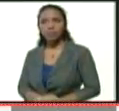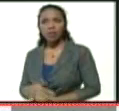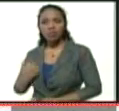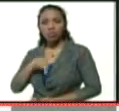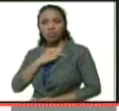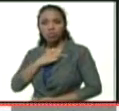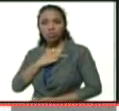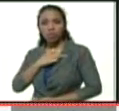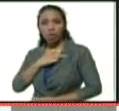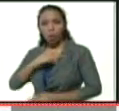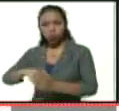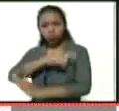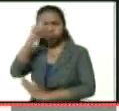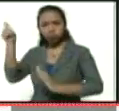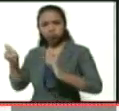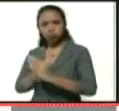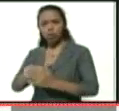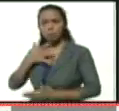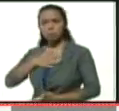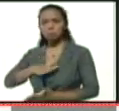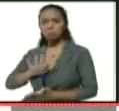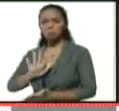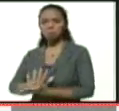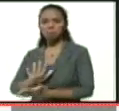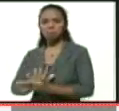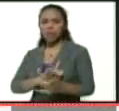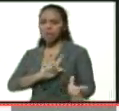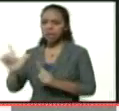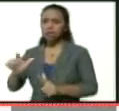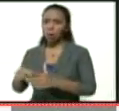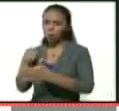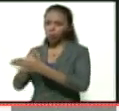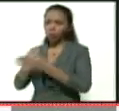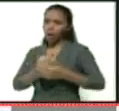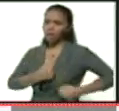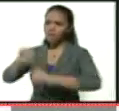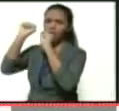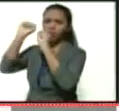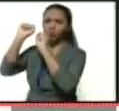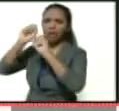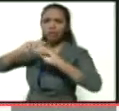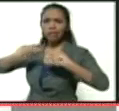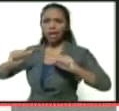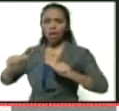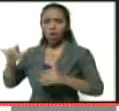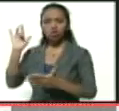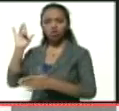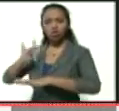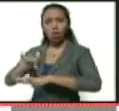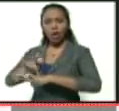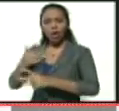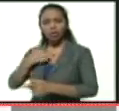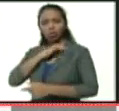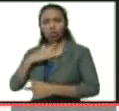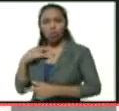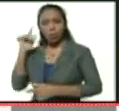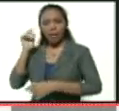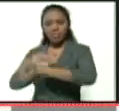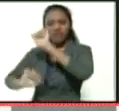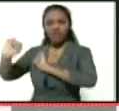Estamos absolutamente serenos y listos para combatir, lo digo, en el terreno que nos toque combatir para